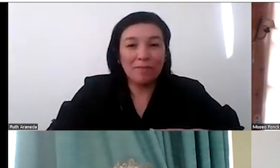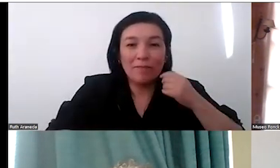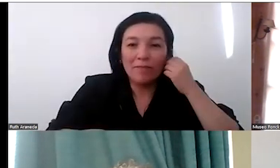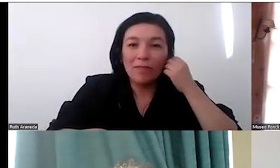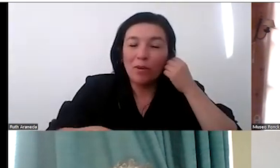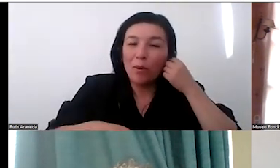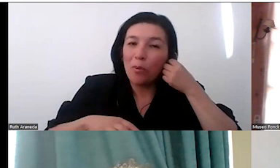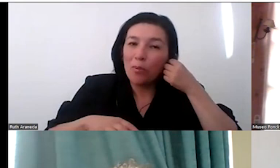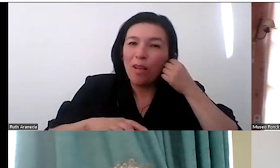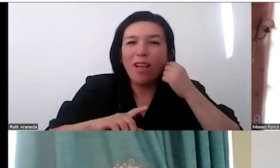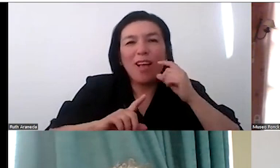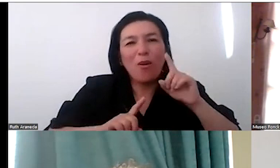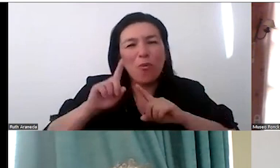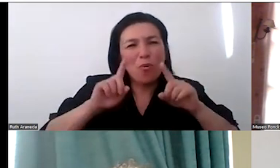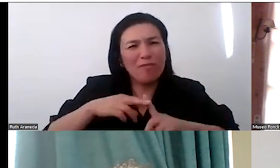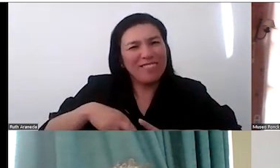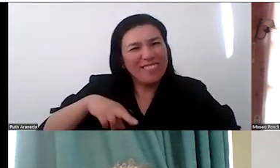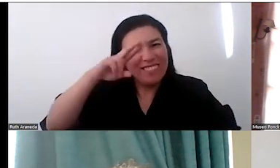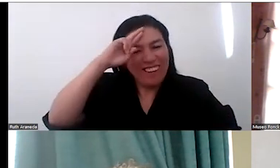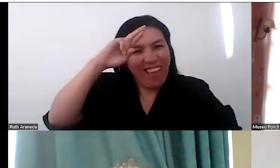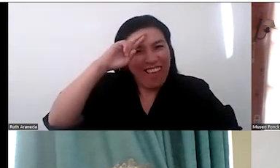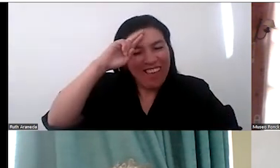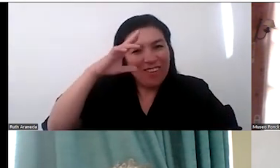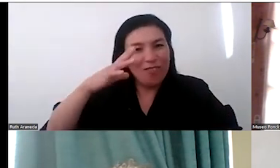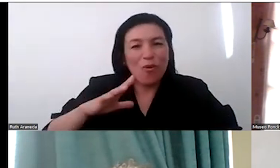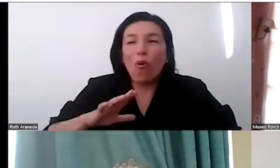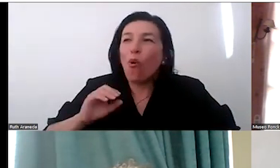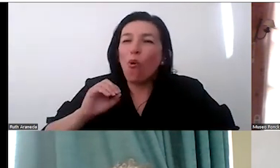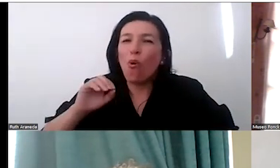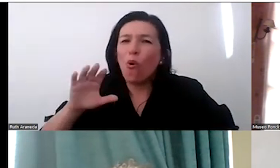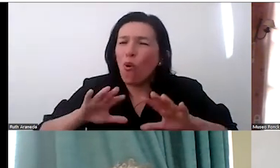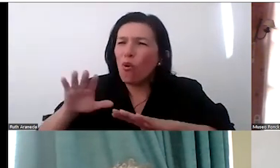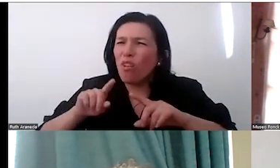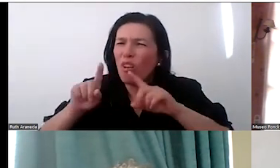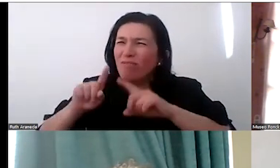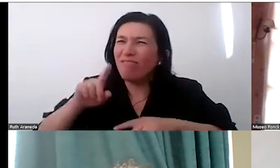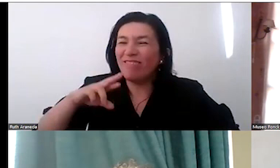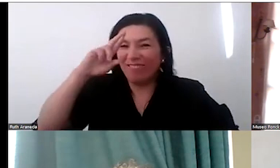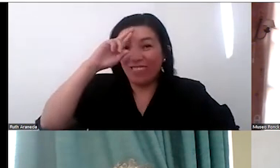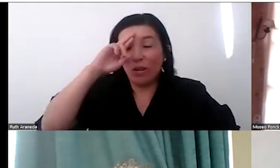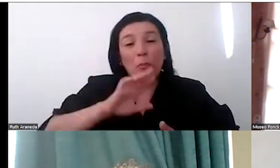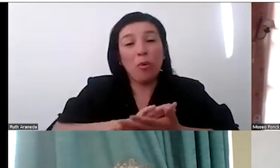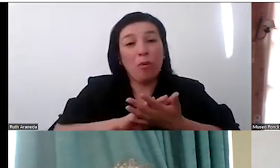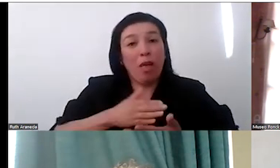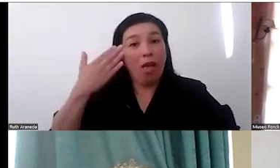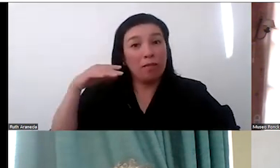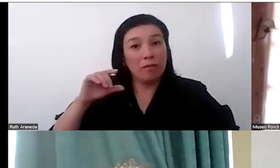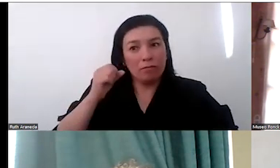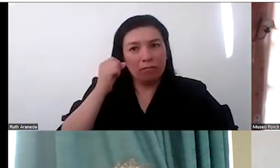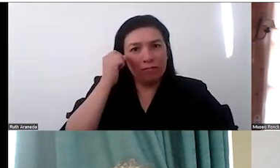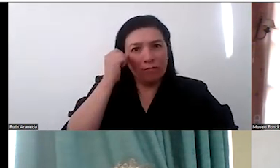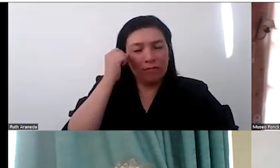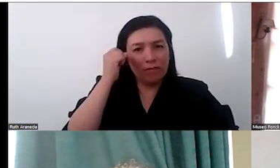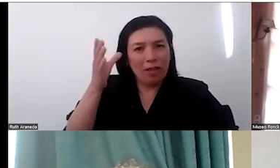hay funciones muy extrañas, hay cosas que hacen algunas especies y que otras no. Por ejemplo, cuando yo me enteré que las aves